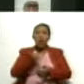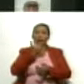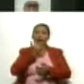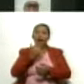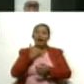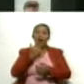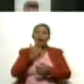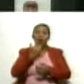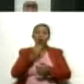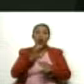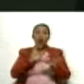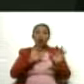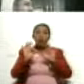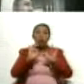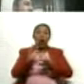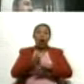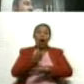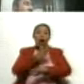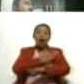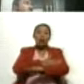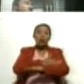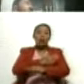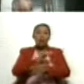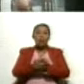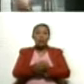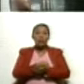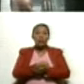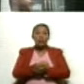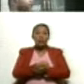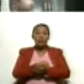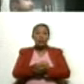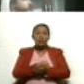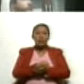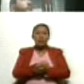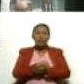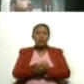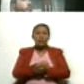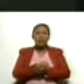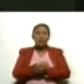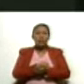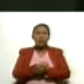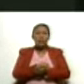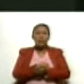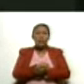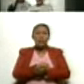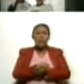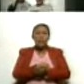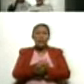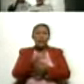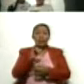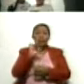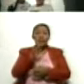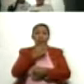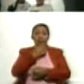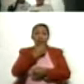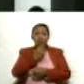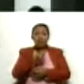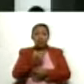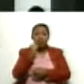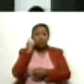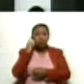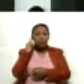y prepararnos para el día de, que para nosotros es el 3 de diciembre, esta próxima fecha.